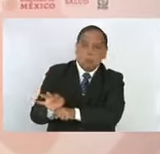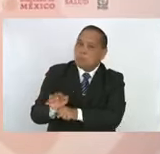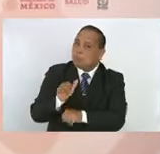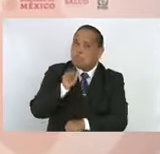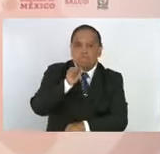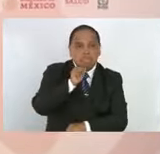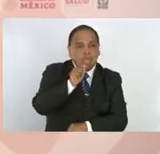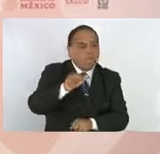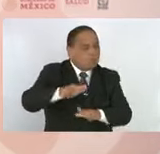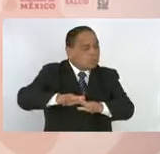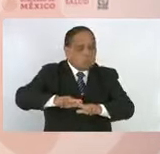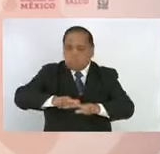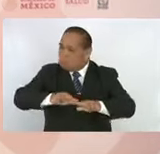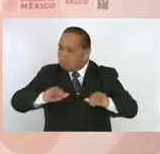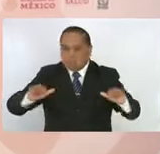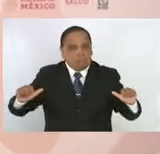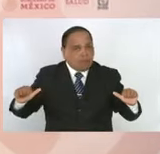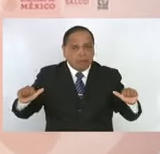Algo